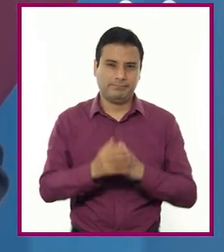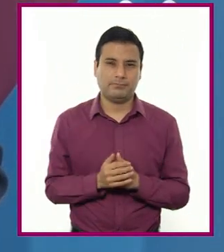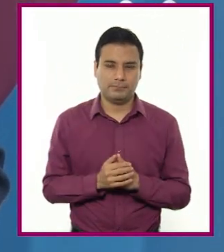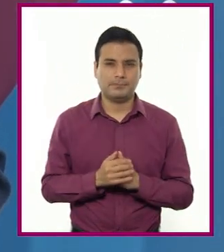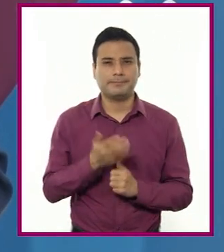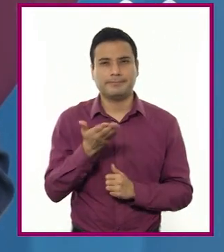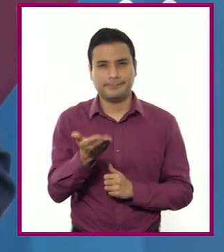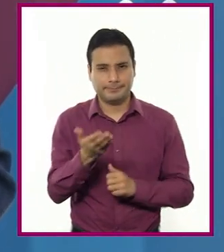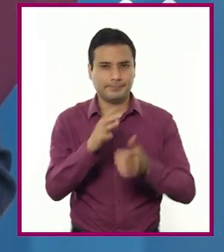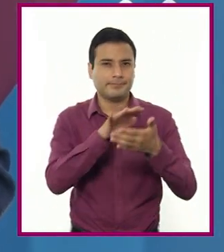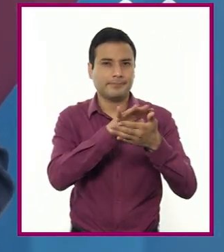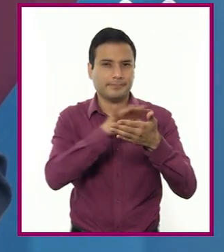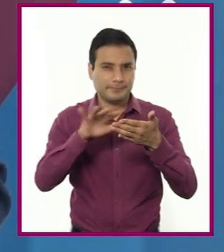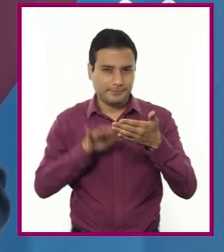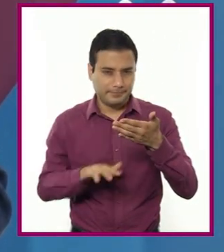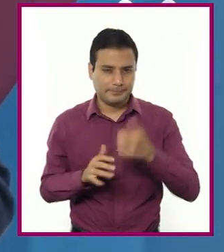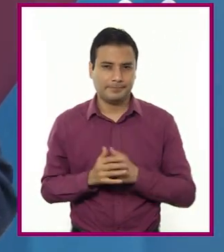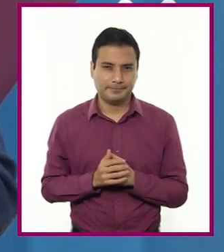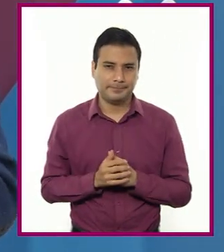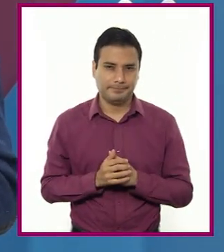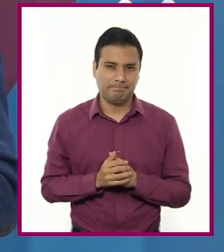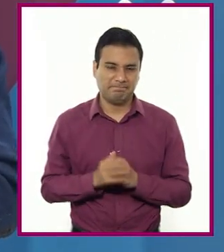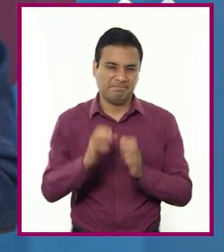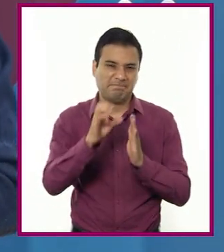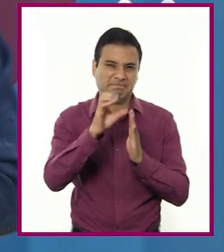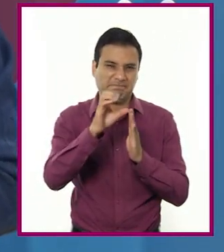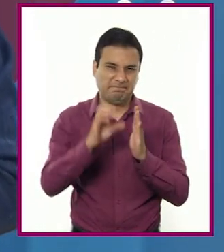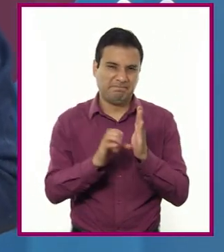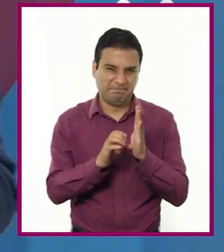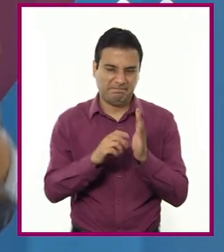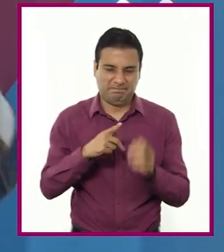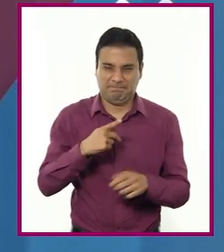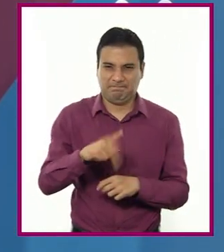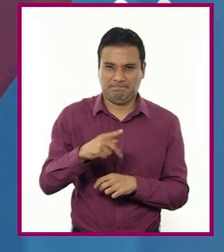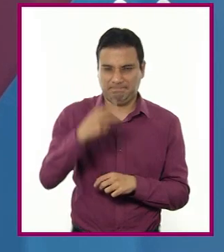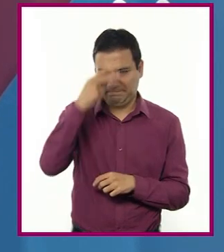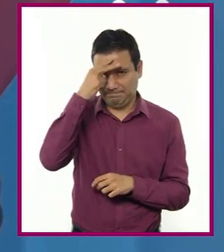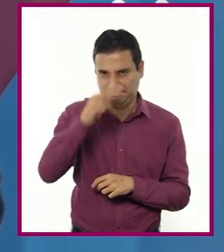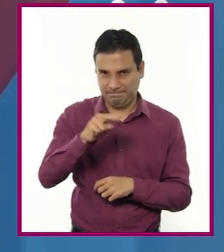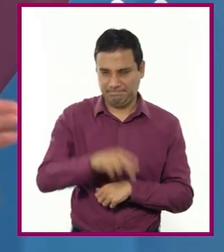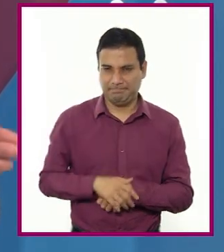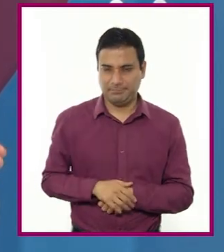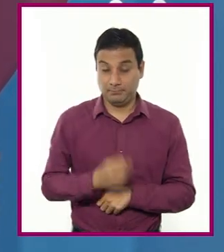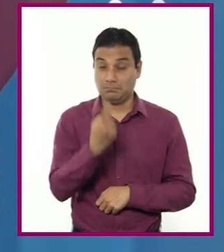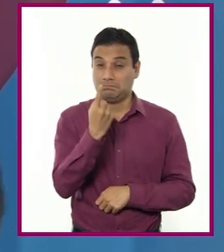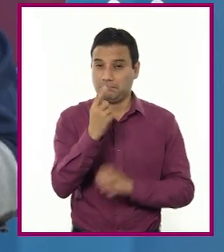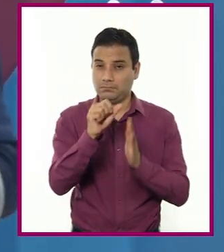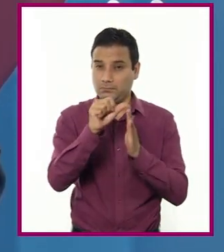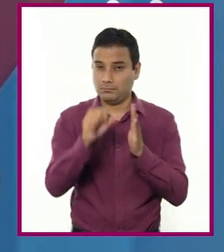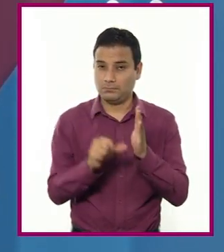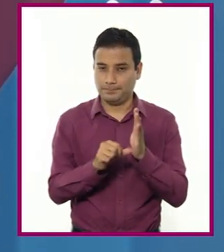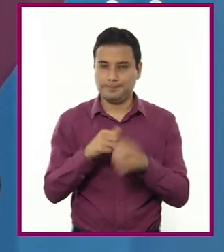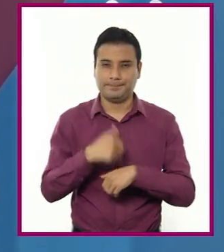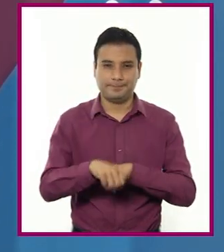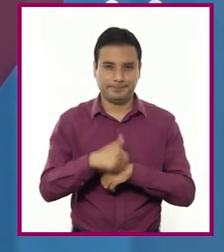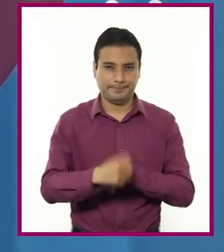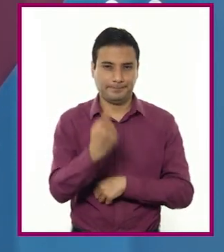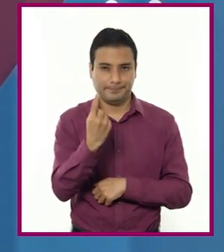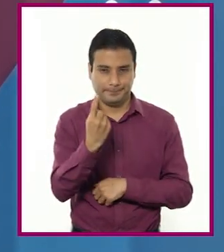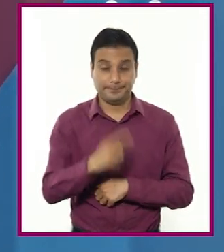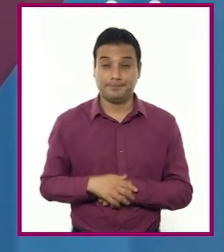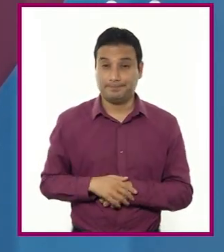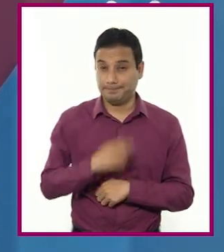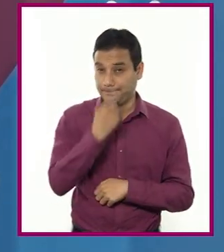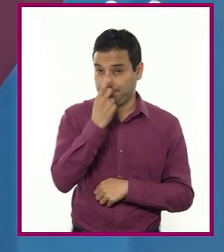la lectura de algunos artículos de la Constitución Política de México. Uno de ellos es el artículo 1, donde